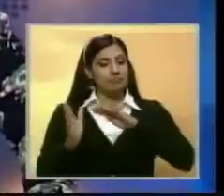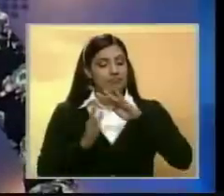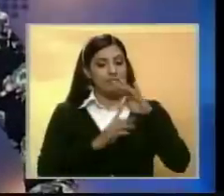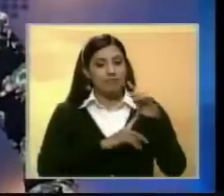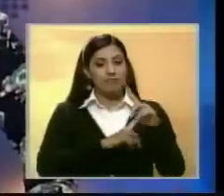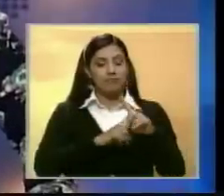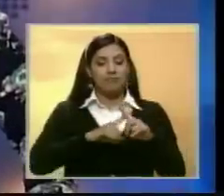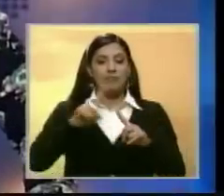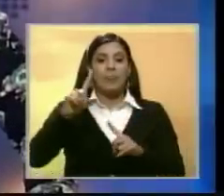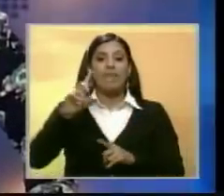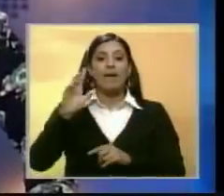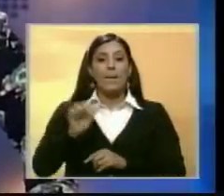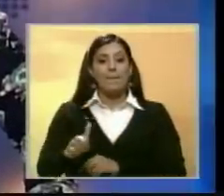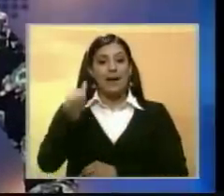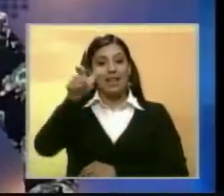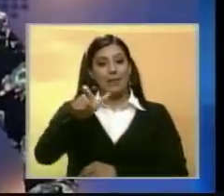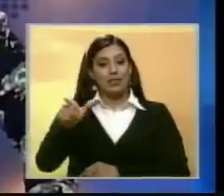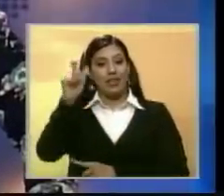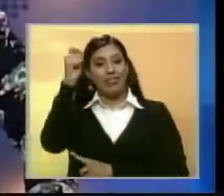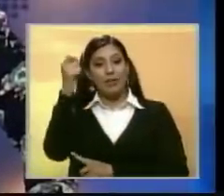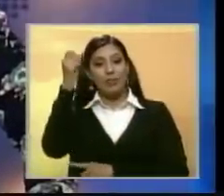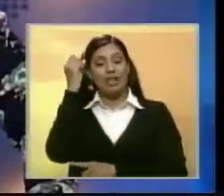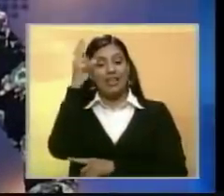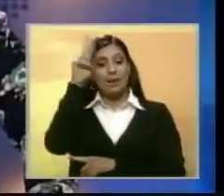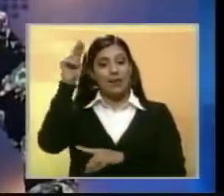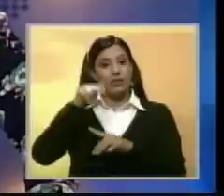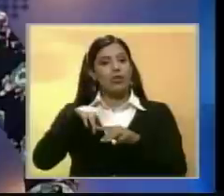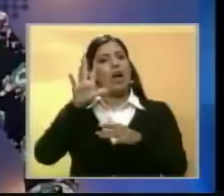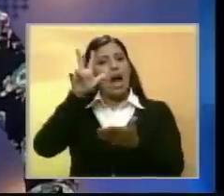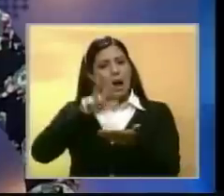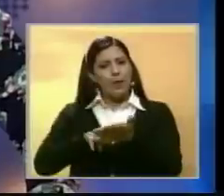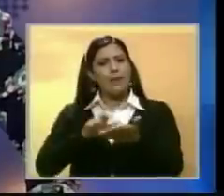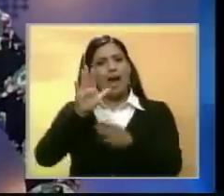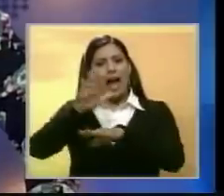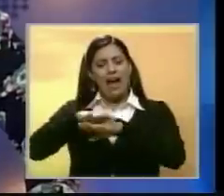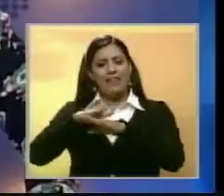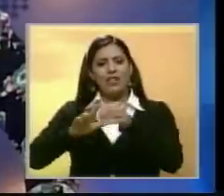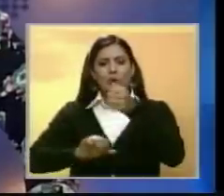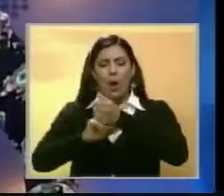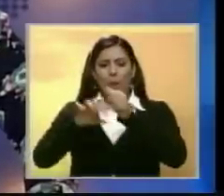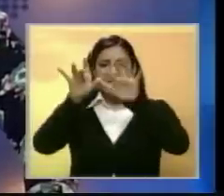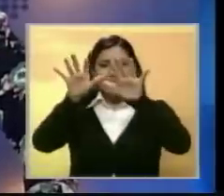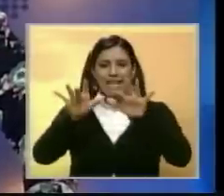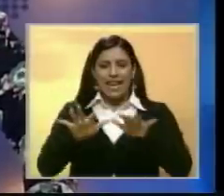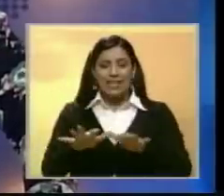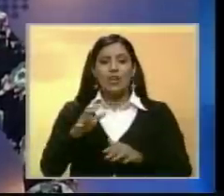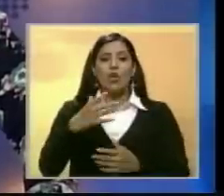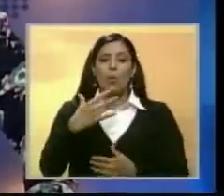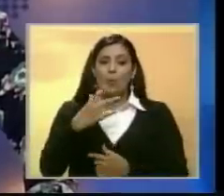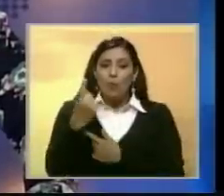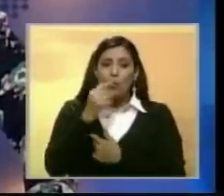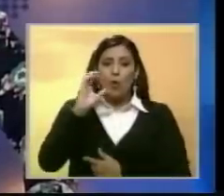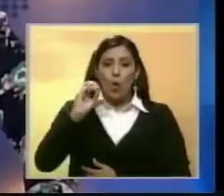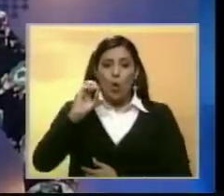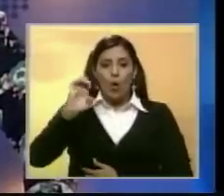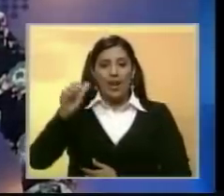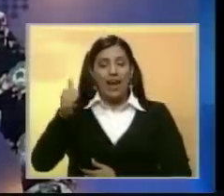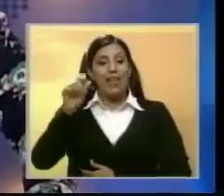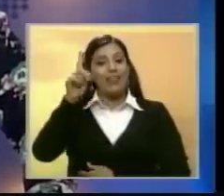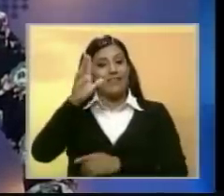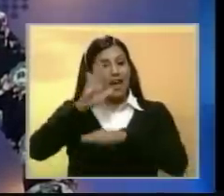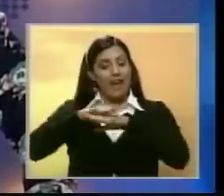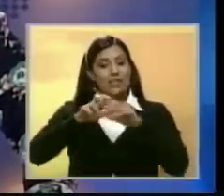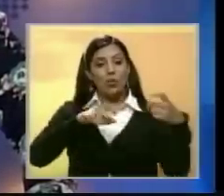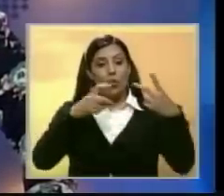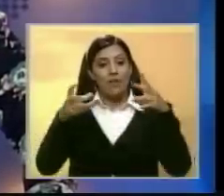La mayoría de los diputados de la Asamblea Nacional aprobó apoyar la solicitud del secretario general de la Organización de Estados Americanos de convocar